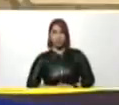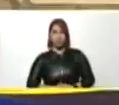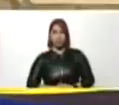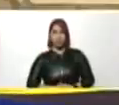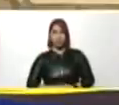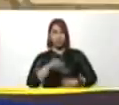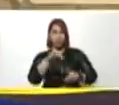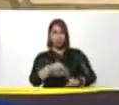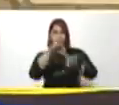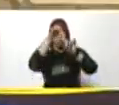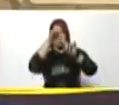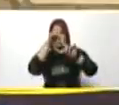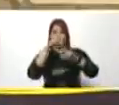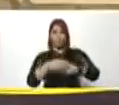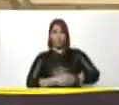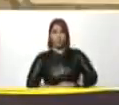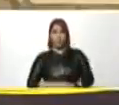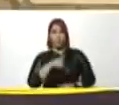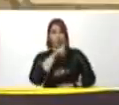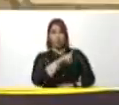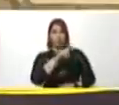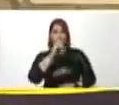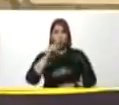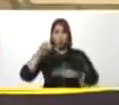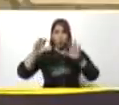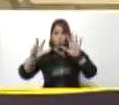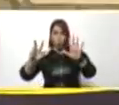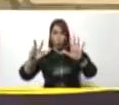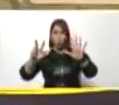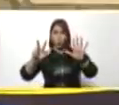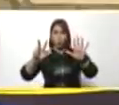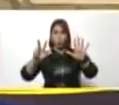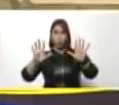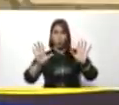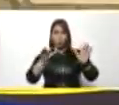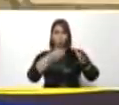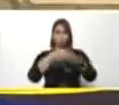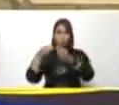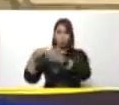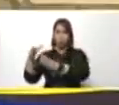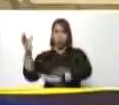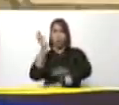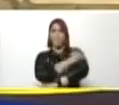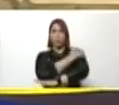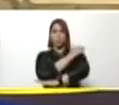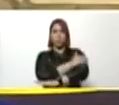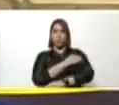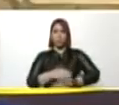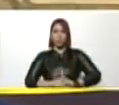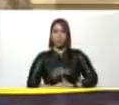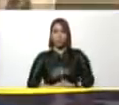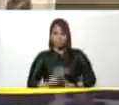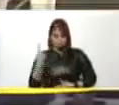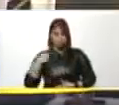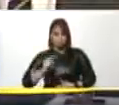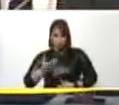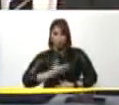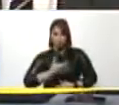se eligieron 108 de los partidos aquí representados de la oposición, que tienen sus